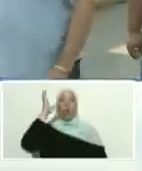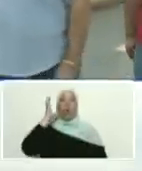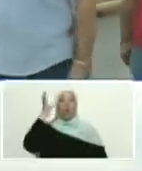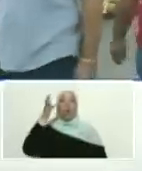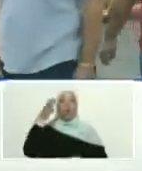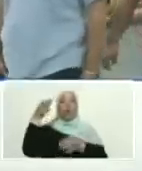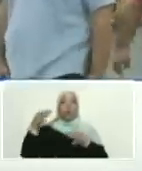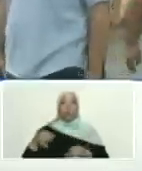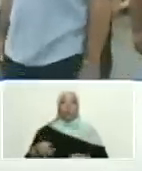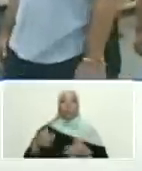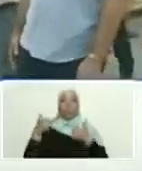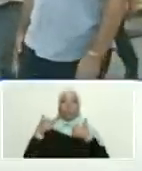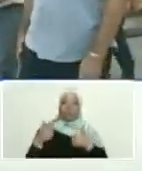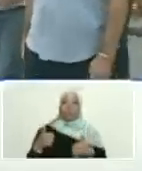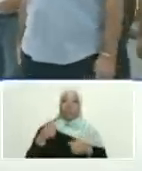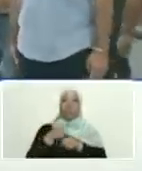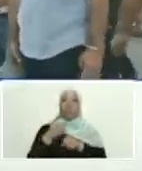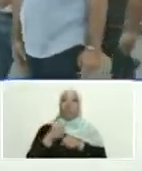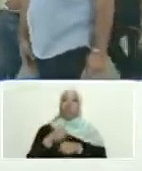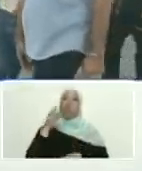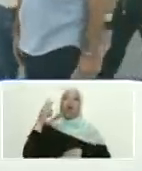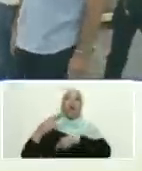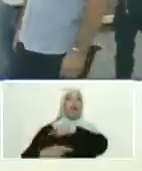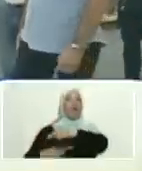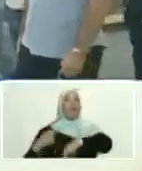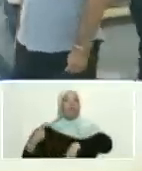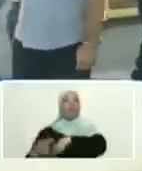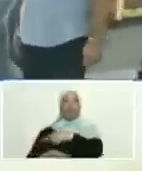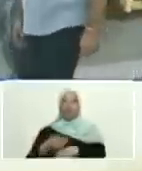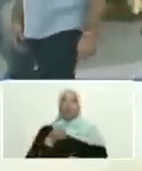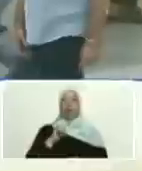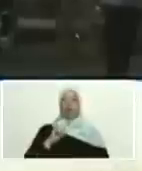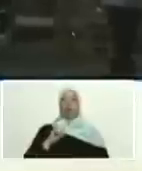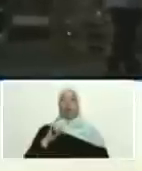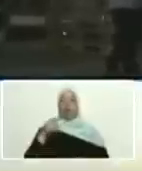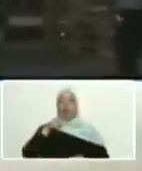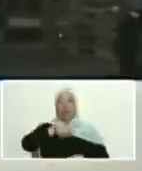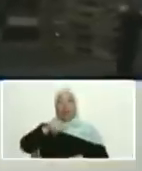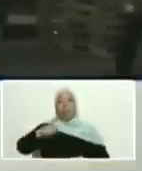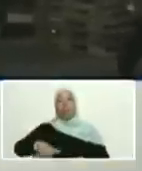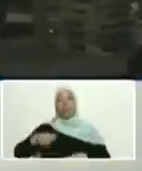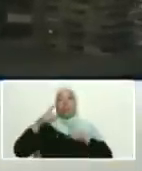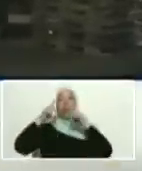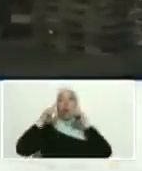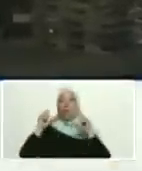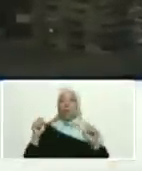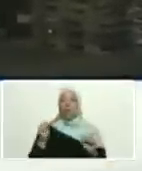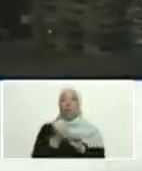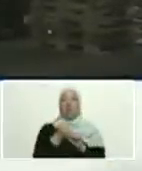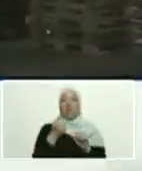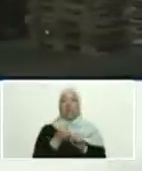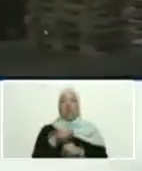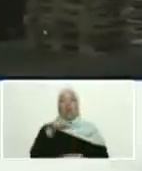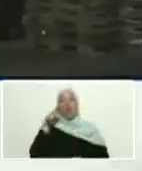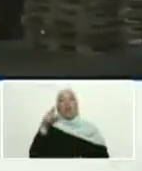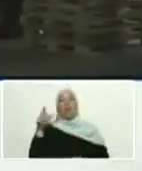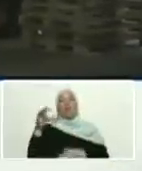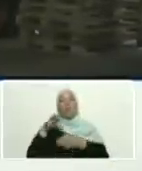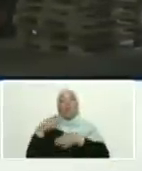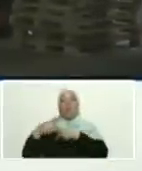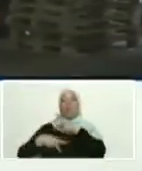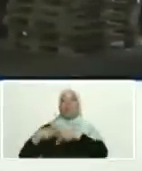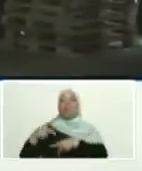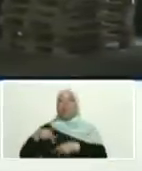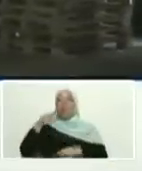calidad patriótica, de calidad revolucionaria que tiene la clase obrera y cómo la clase obrera está en la onda